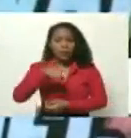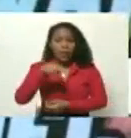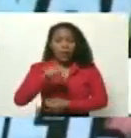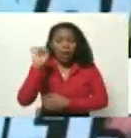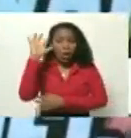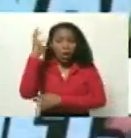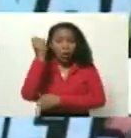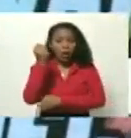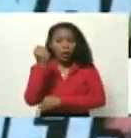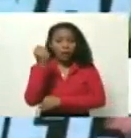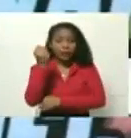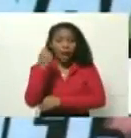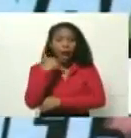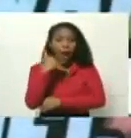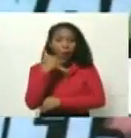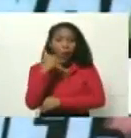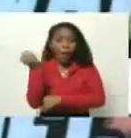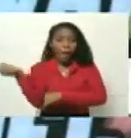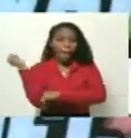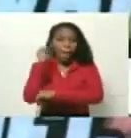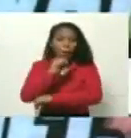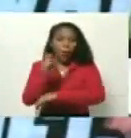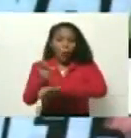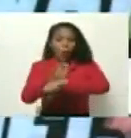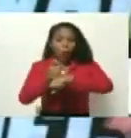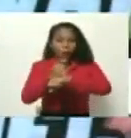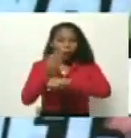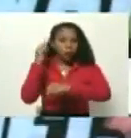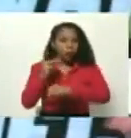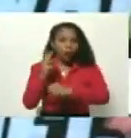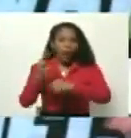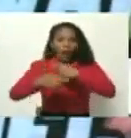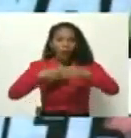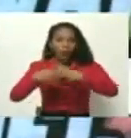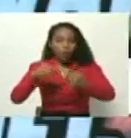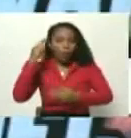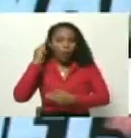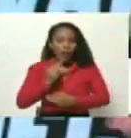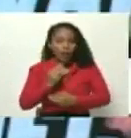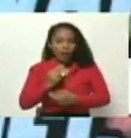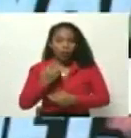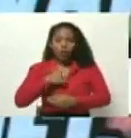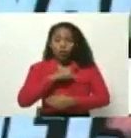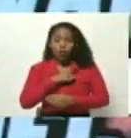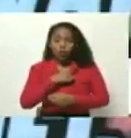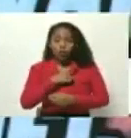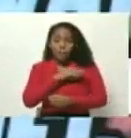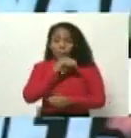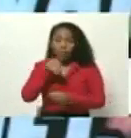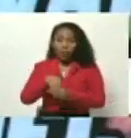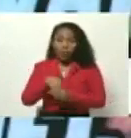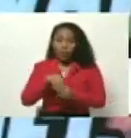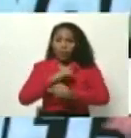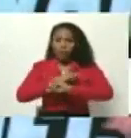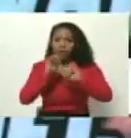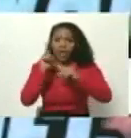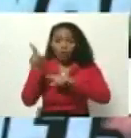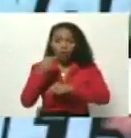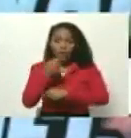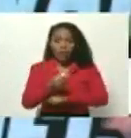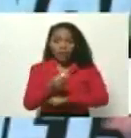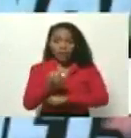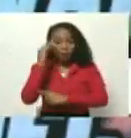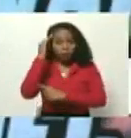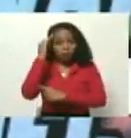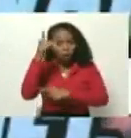logrado derrocar el gobierno bolivariano, la revolución bolivariana? Estaríamos inmersos definitivamente en eso que decía nuestro